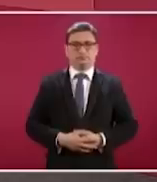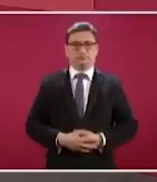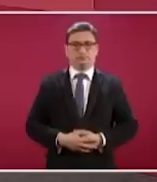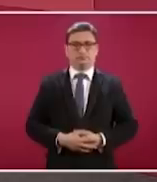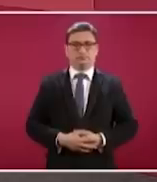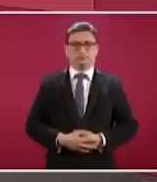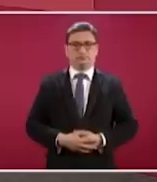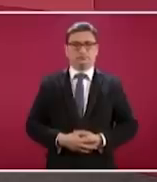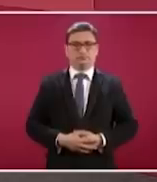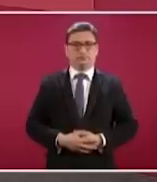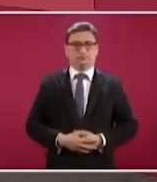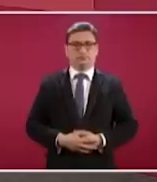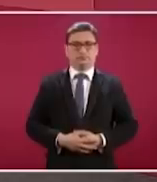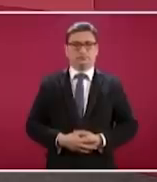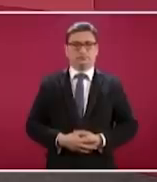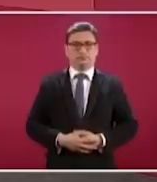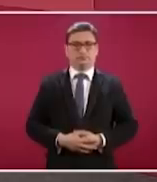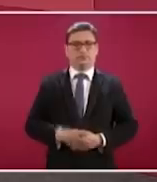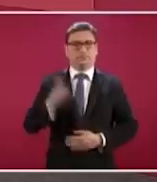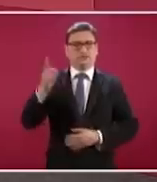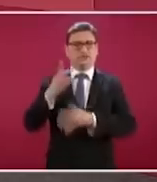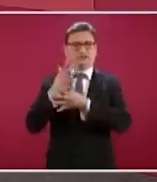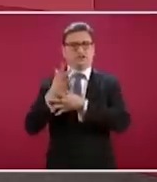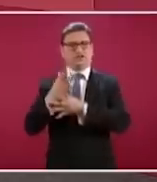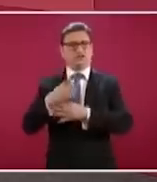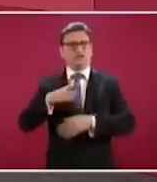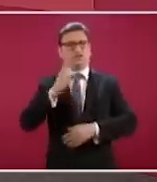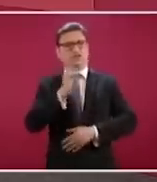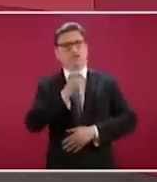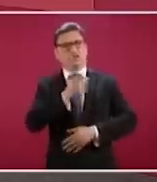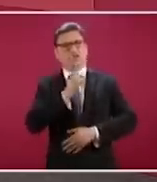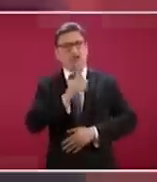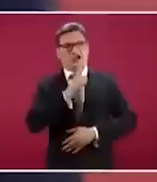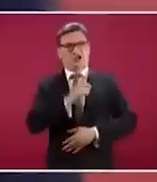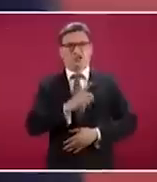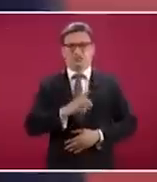no lo dice en plan amenazante,